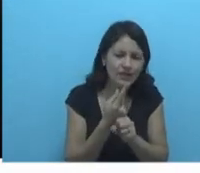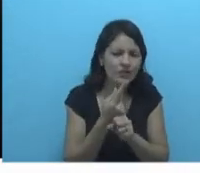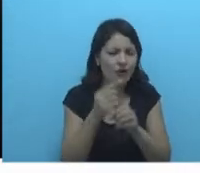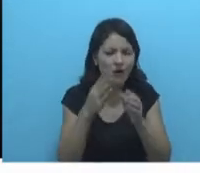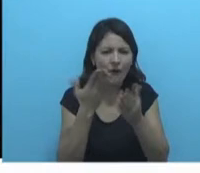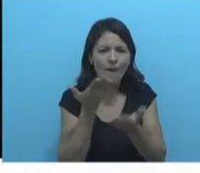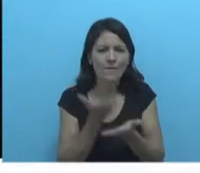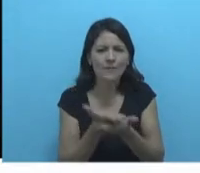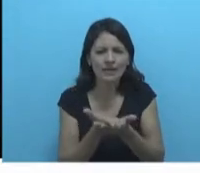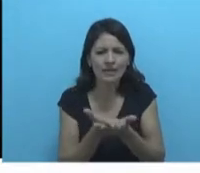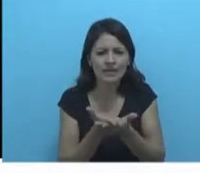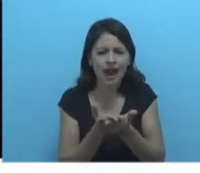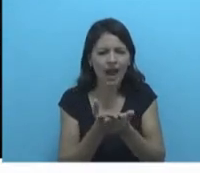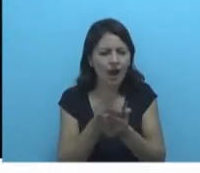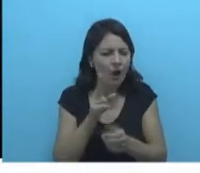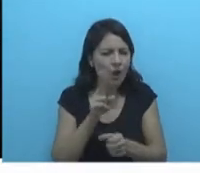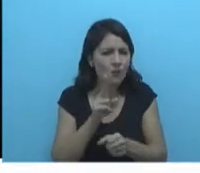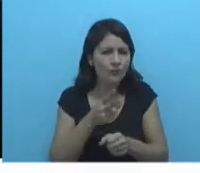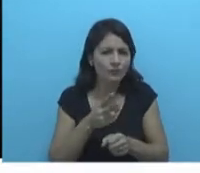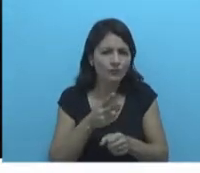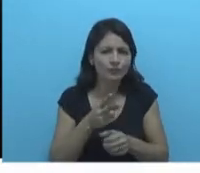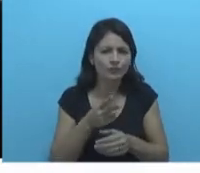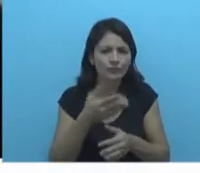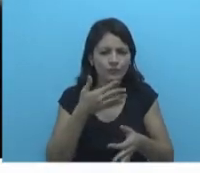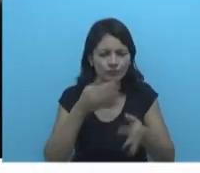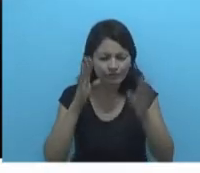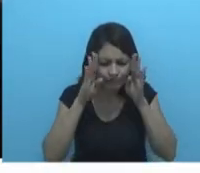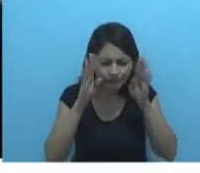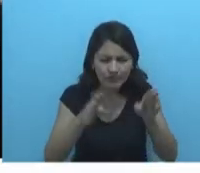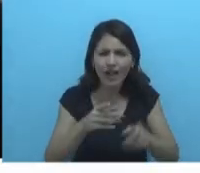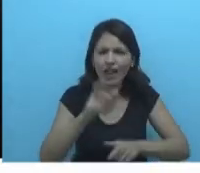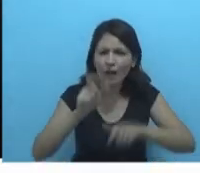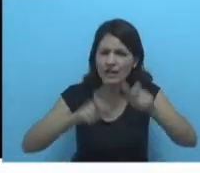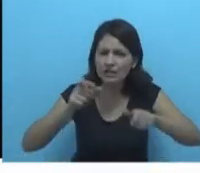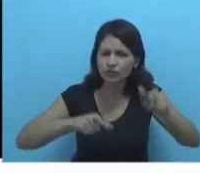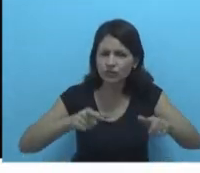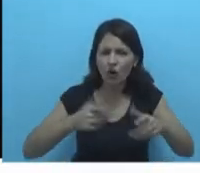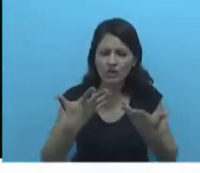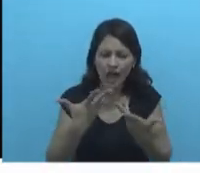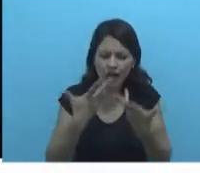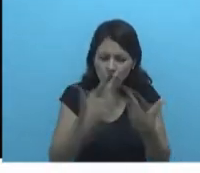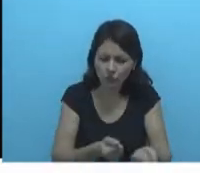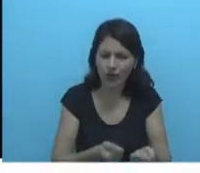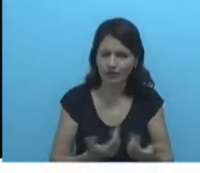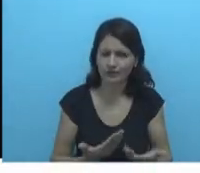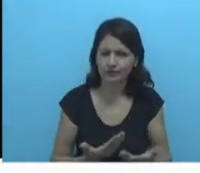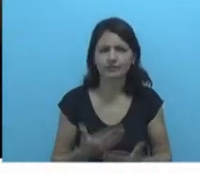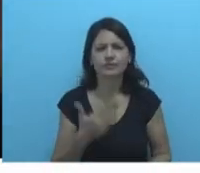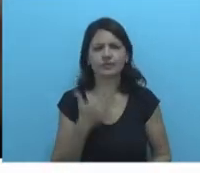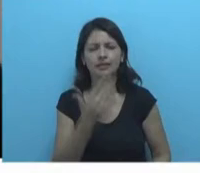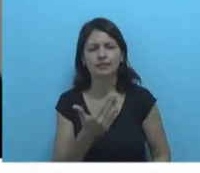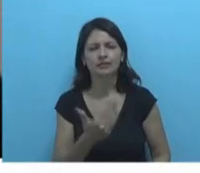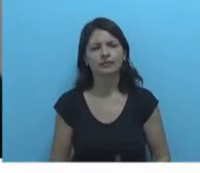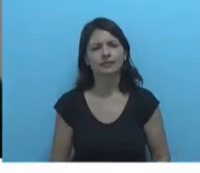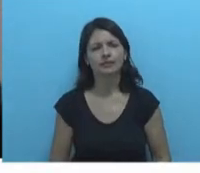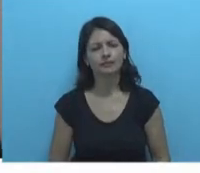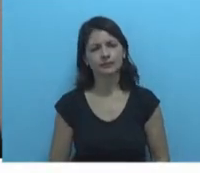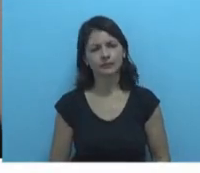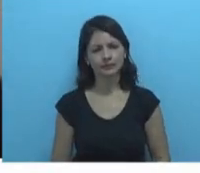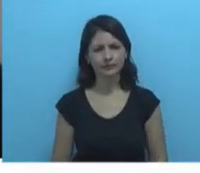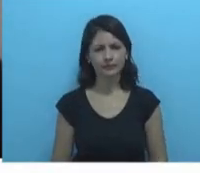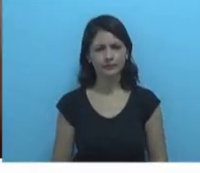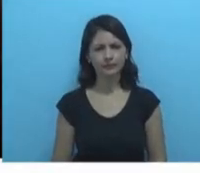en favor del pueblo y no en su contra. Por eso estamos en contra de esta declaración. Muchísimas gracias, señor